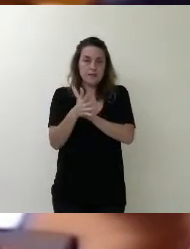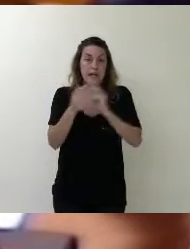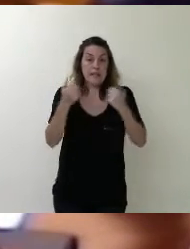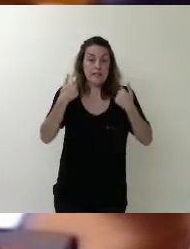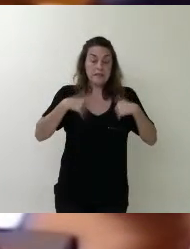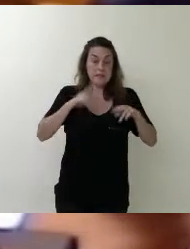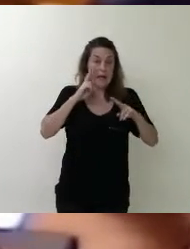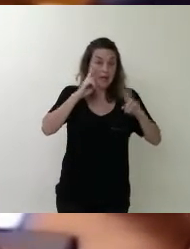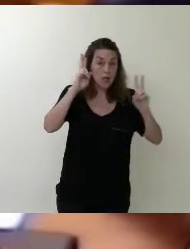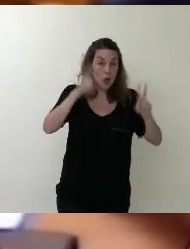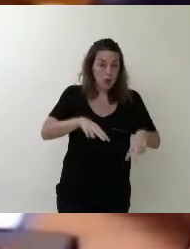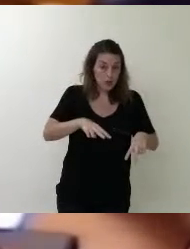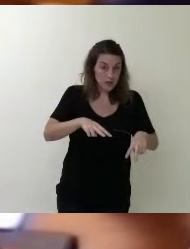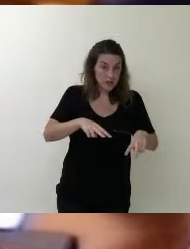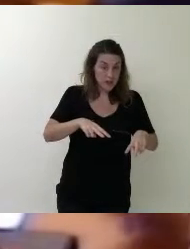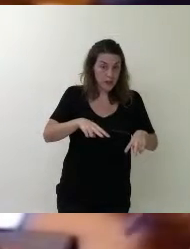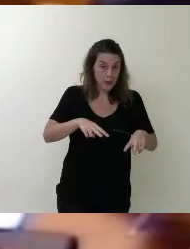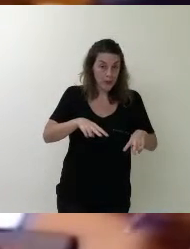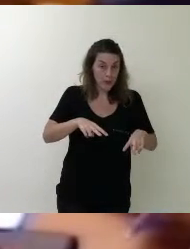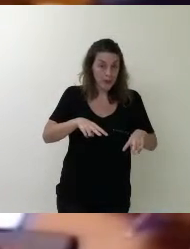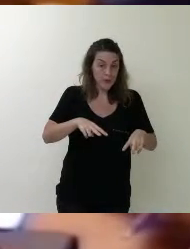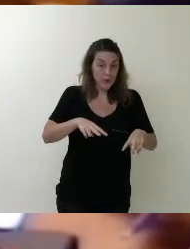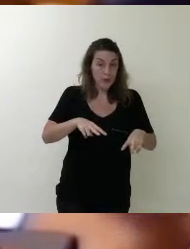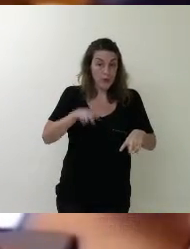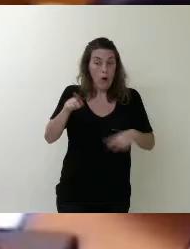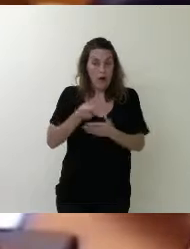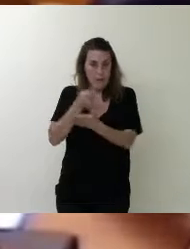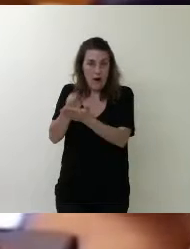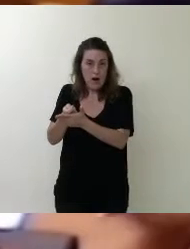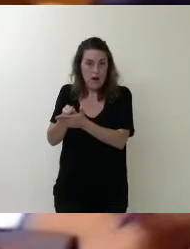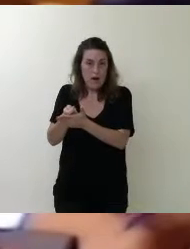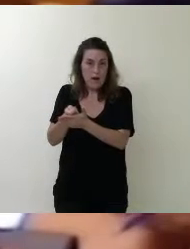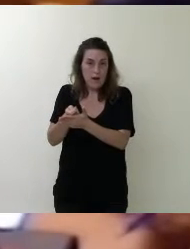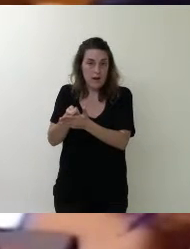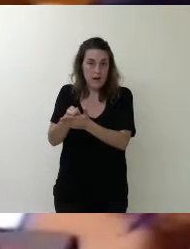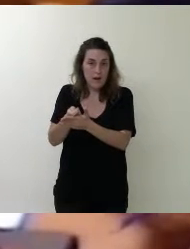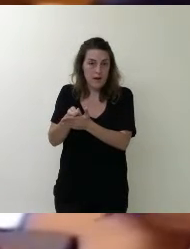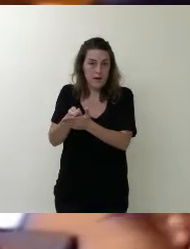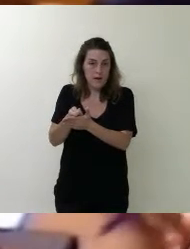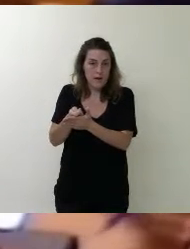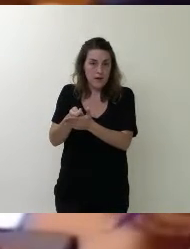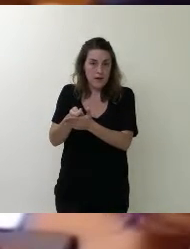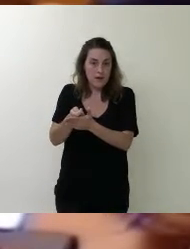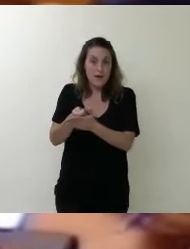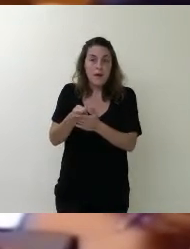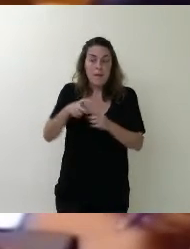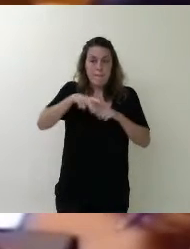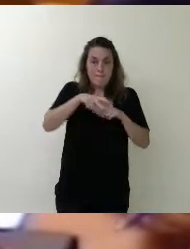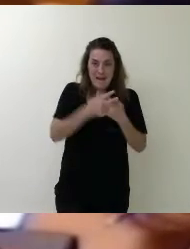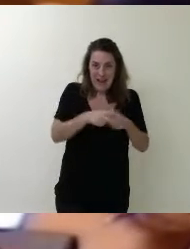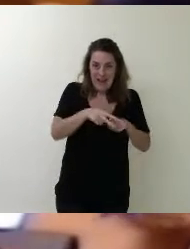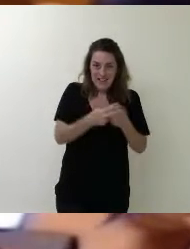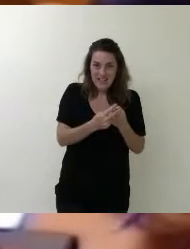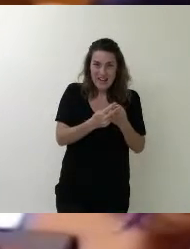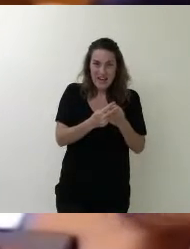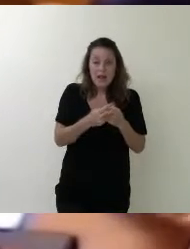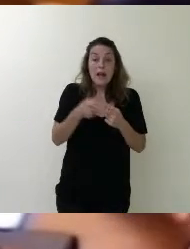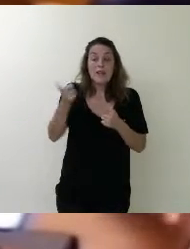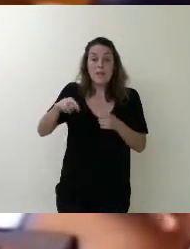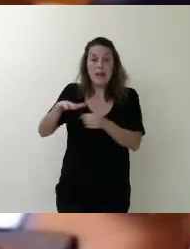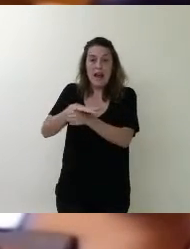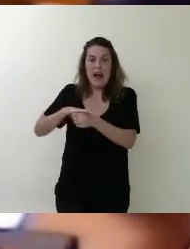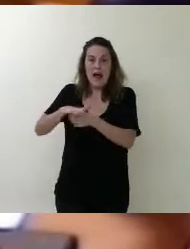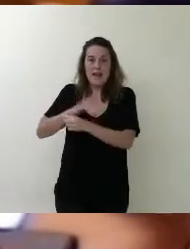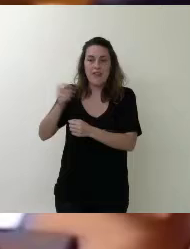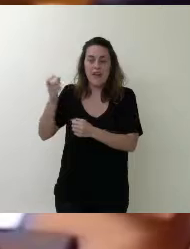de esta factura de pasado ejercicio, que está en concreto para un tema puntual de un taller mecánico en el área de deportes para un